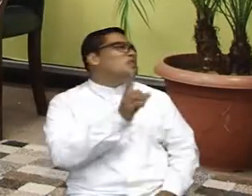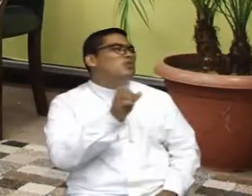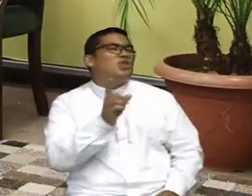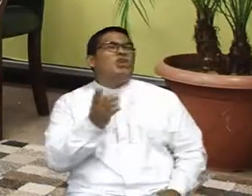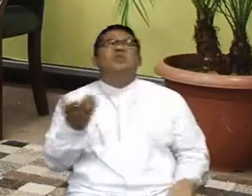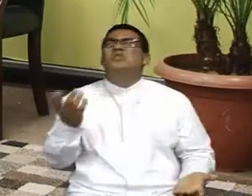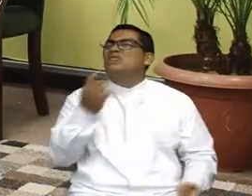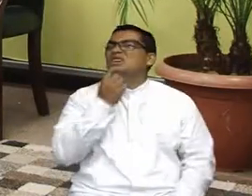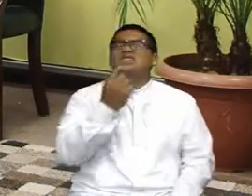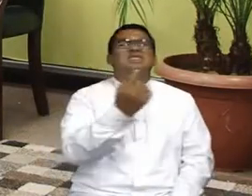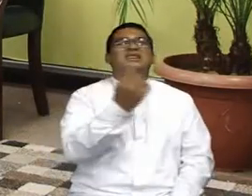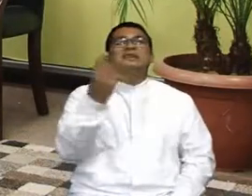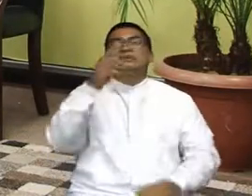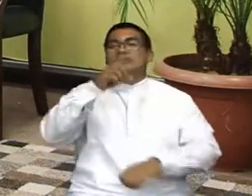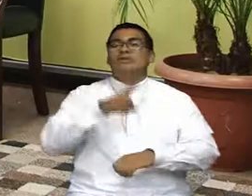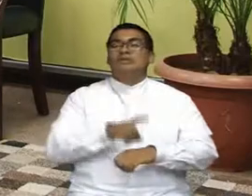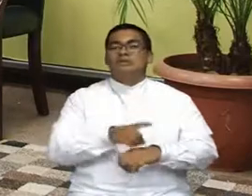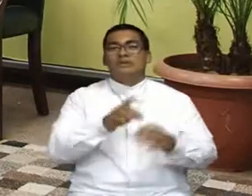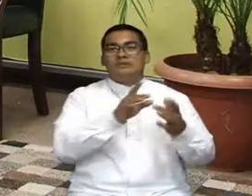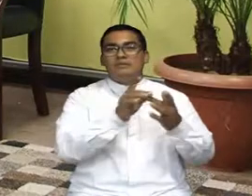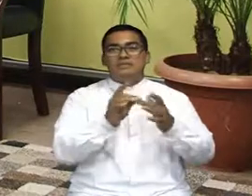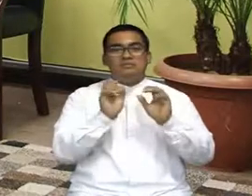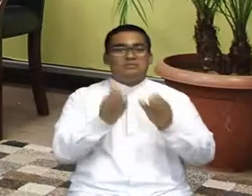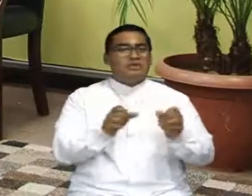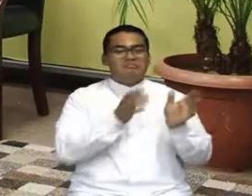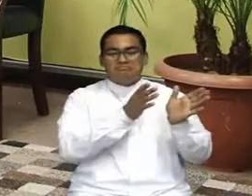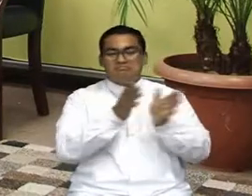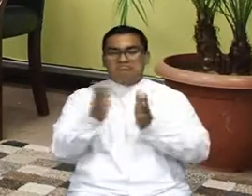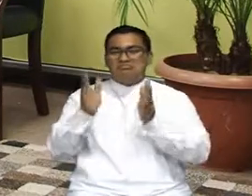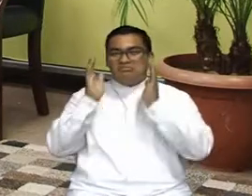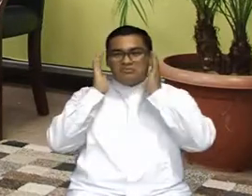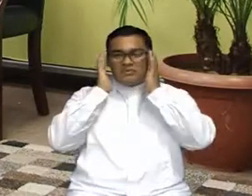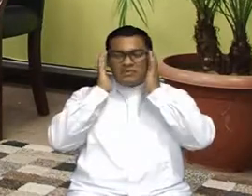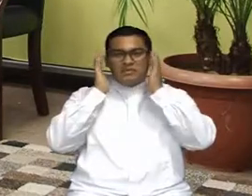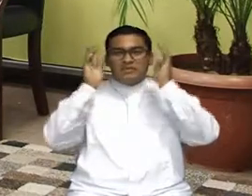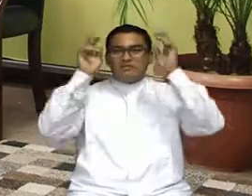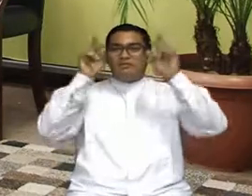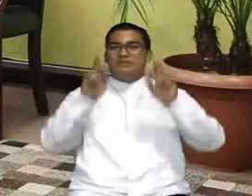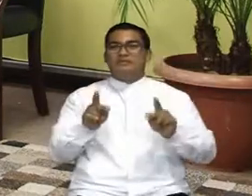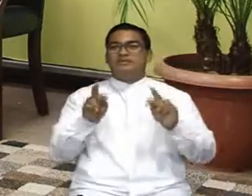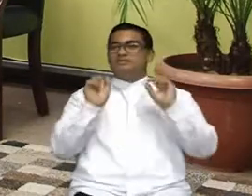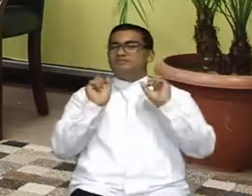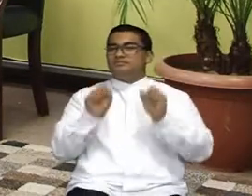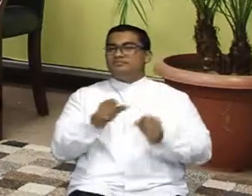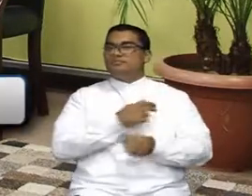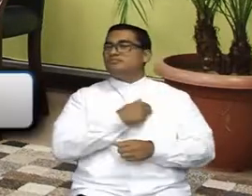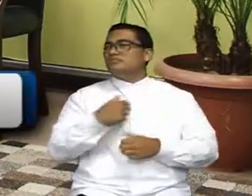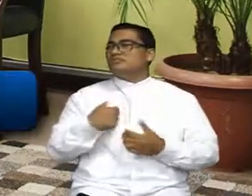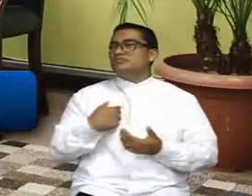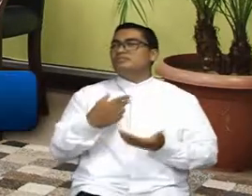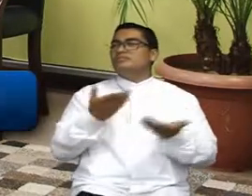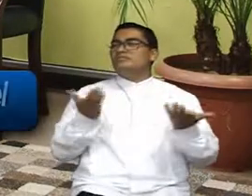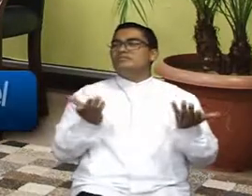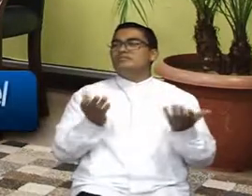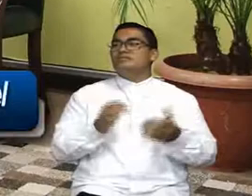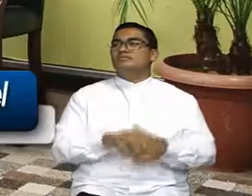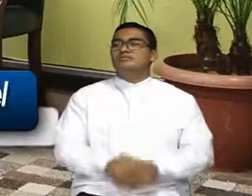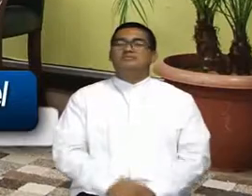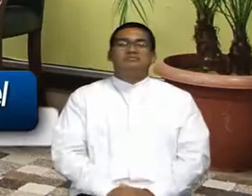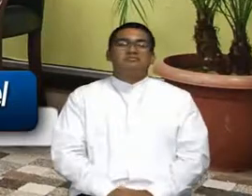internista? ¿Quién es el más adecuado? ¿Los tres pueden atenderlo o hay una persona más adecuada para este tipo de...? Si